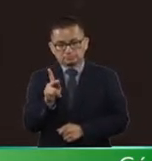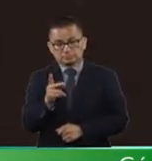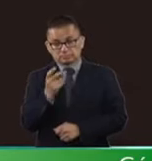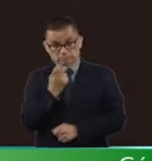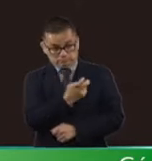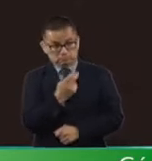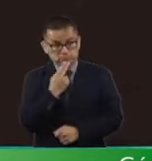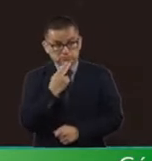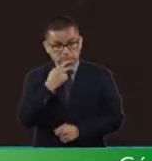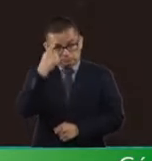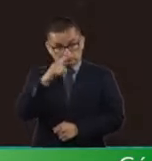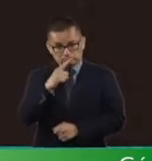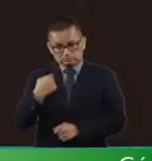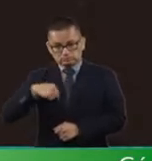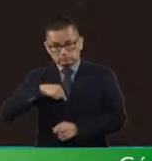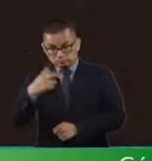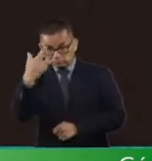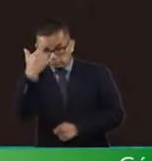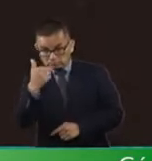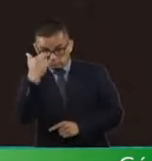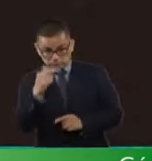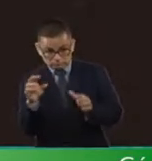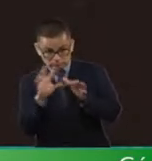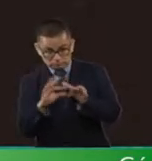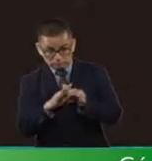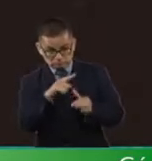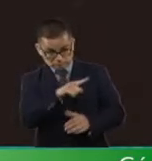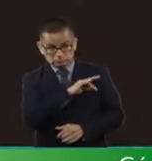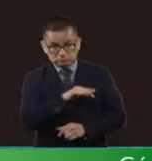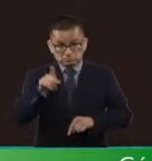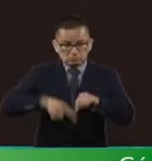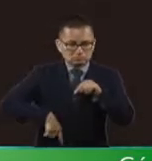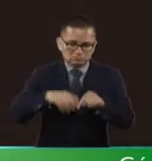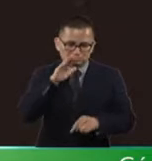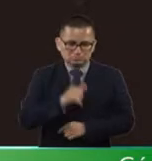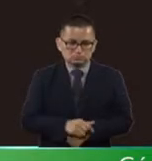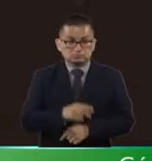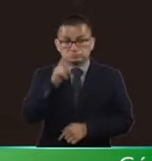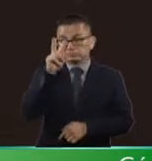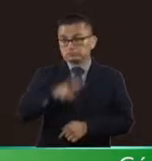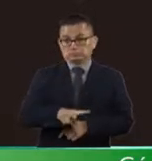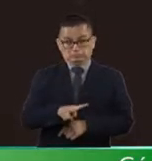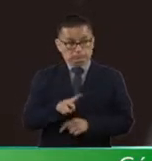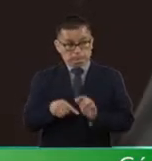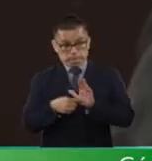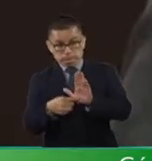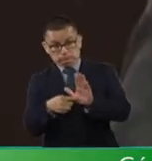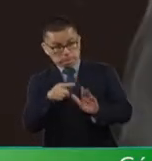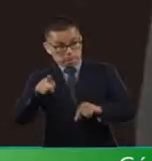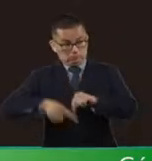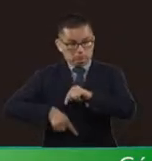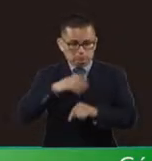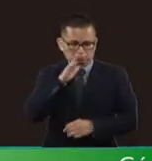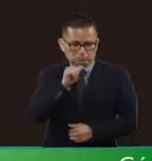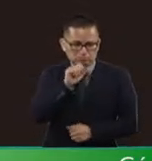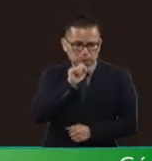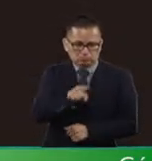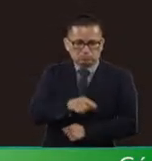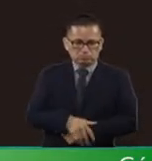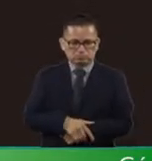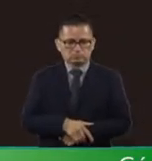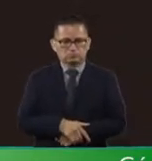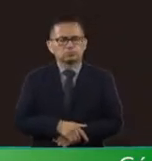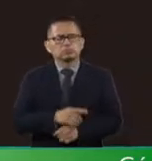ganar los argumentos ni mucho menos para la verdad por ello en primer lugar hay que decir que el